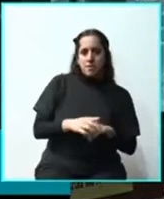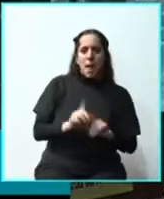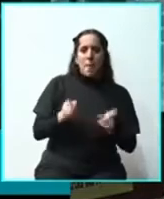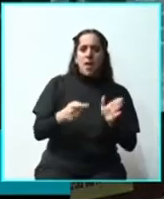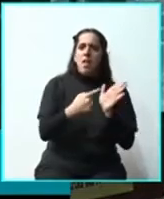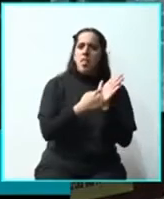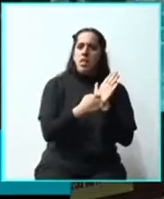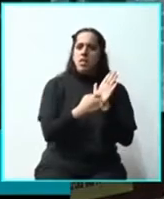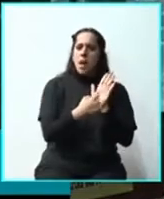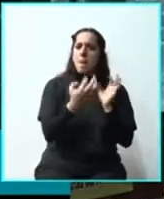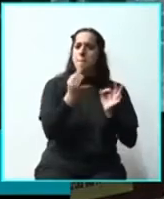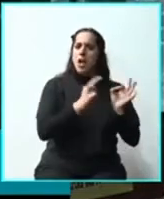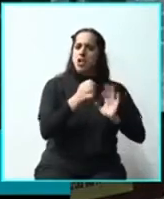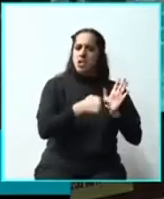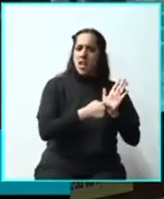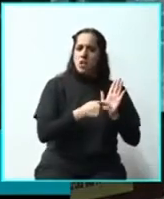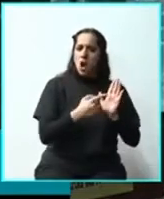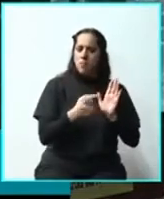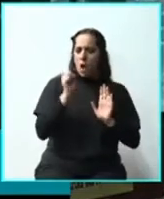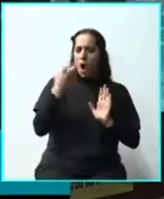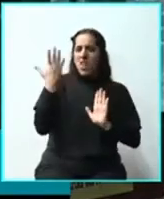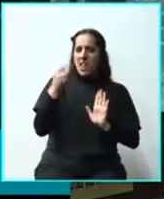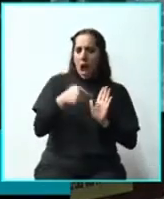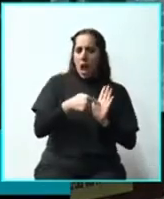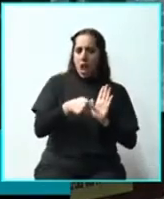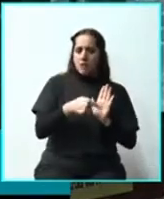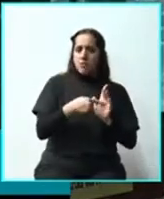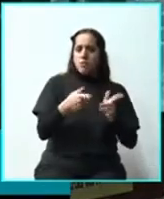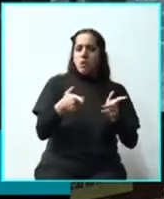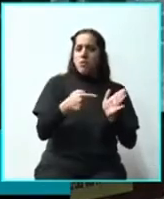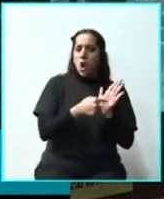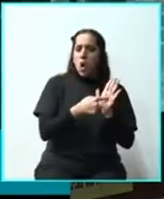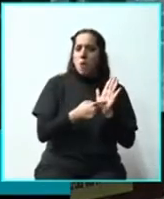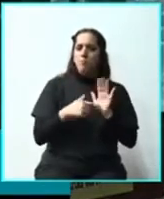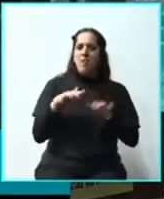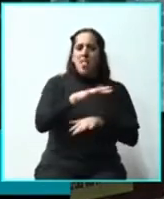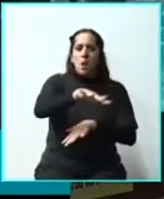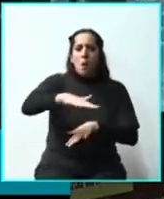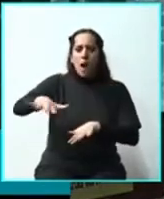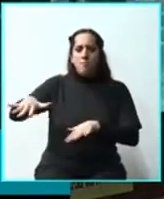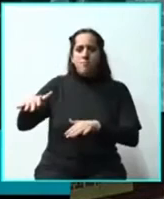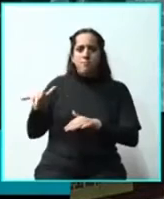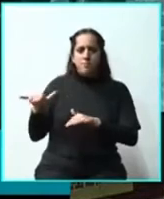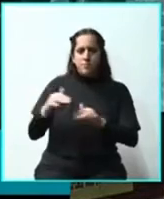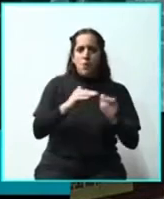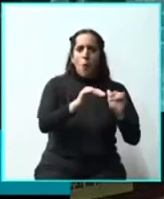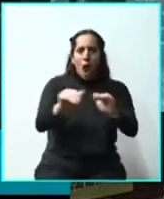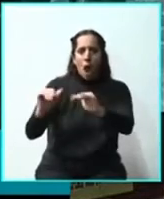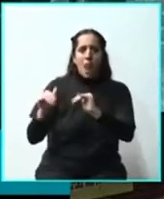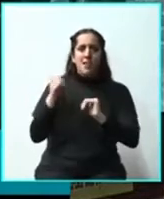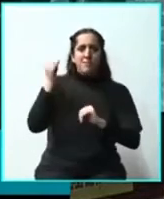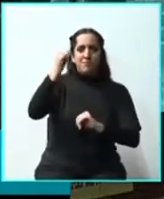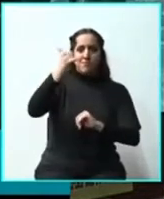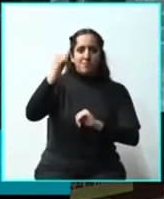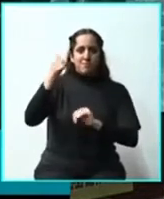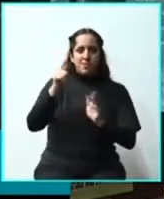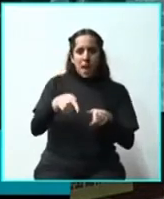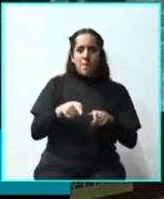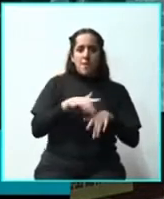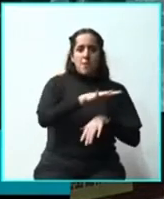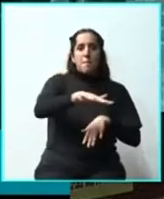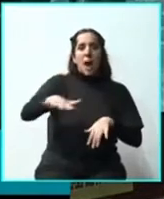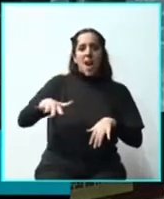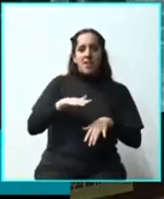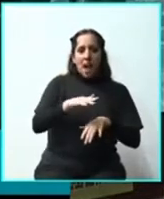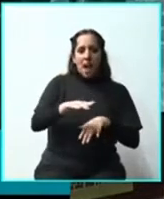y lo dice el proyecto original, una distribución territorial equitativa y la consideración del mapa del delito para